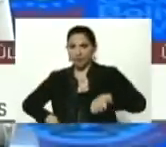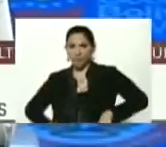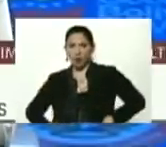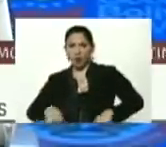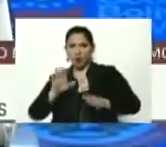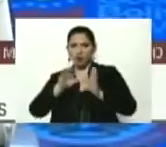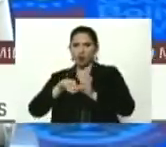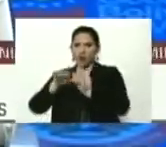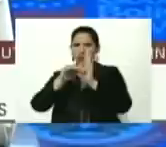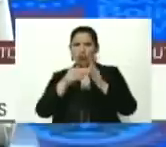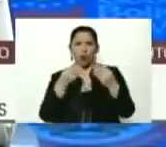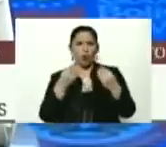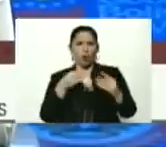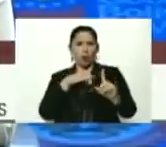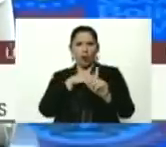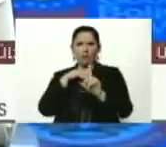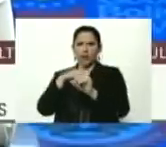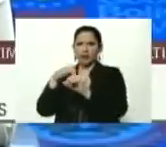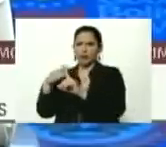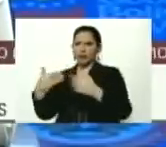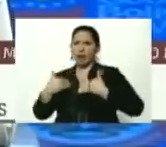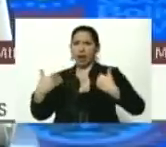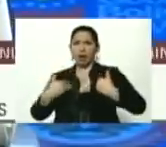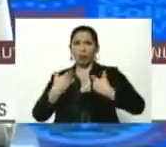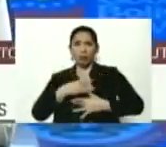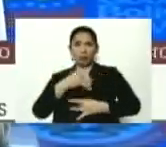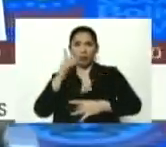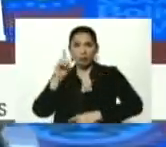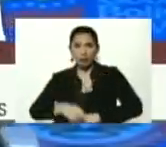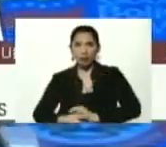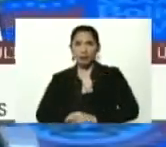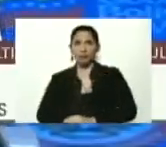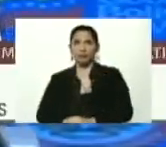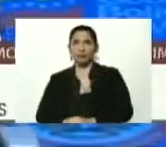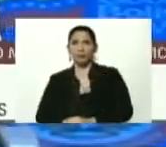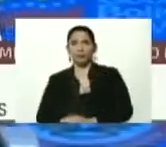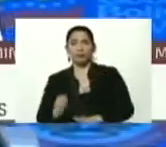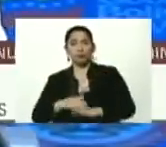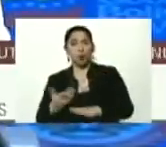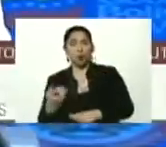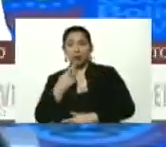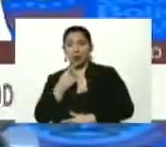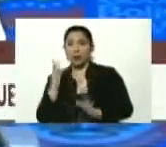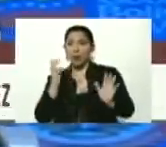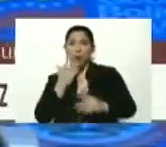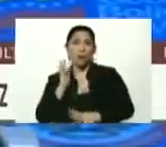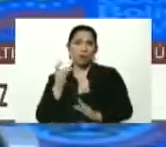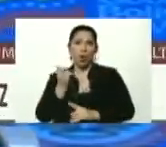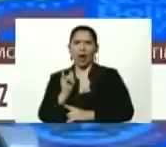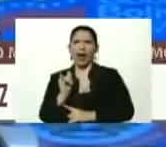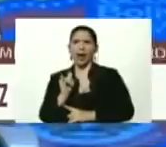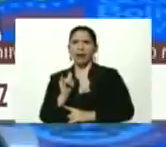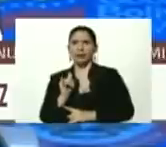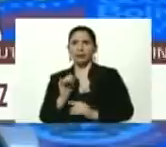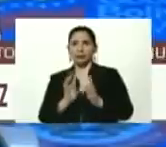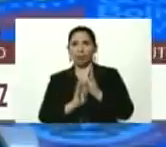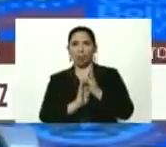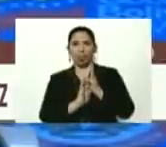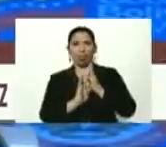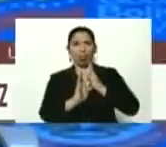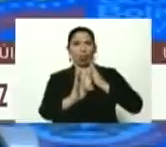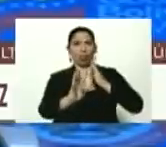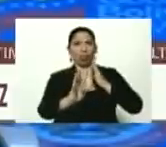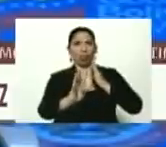cómo están siendo afectados sus intereses, porque digamos que hay una cola de acreedores